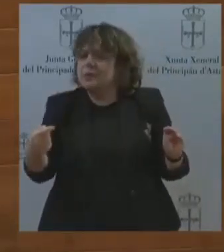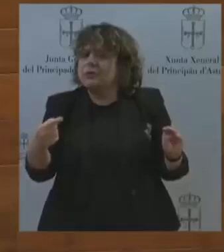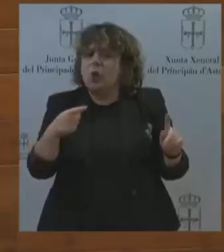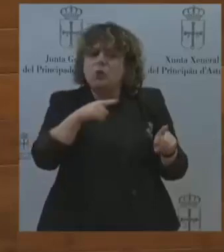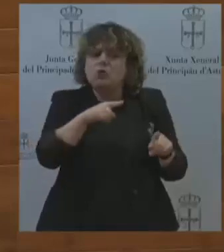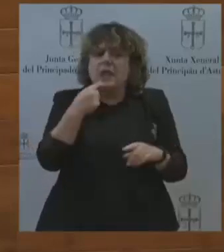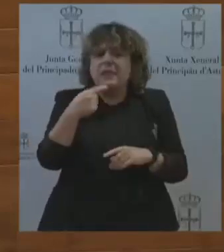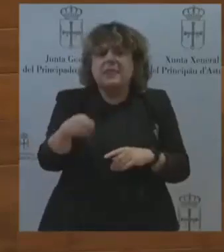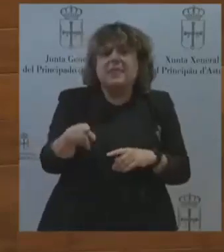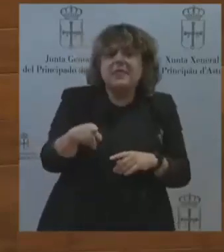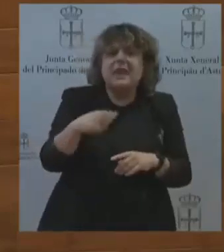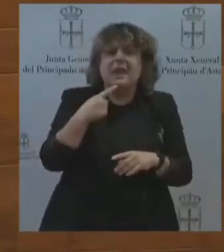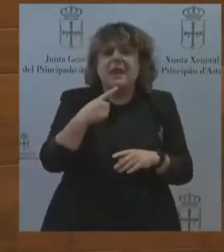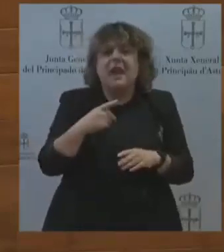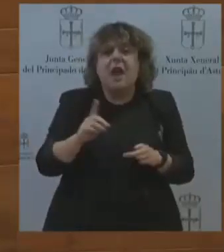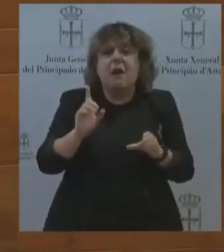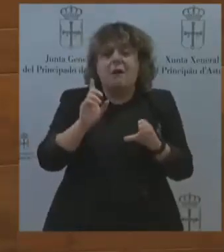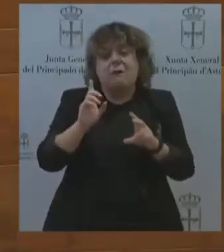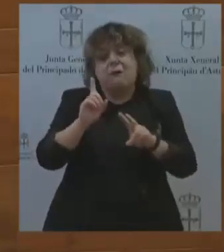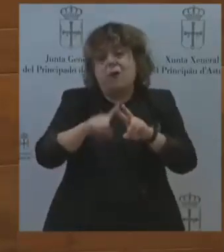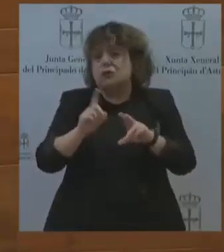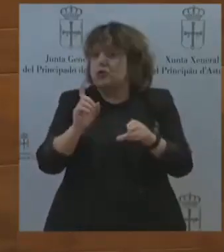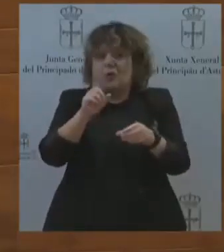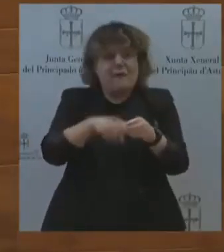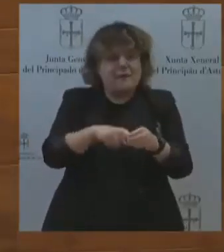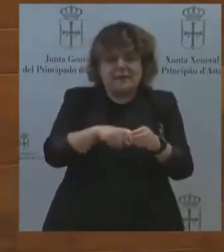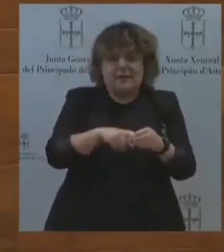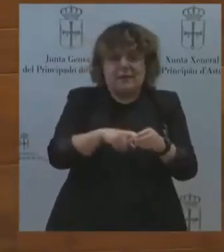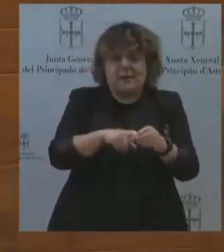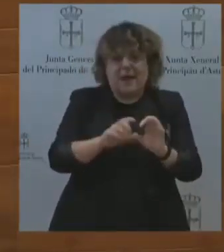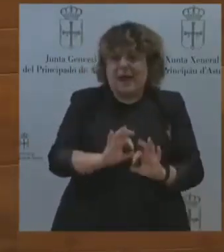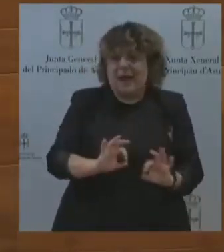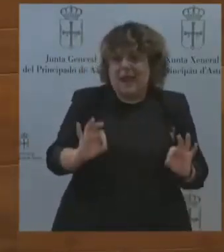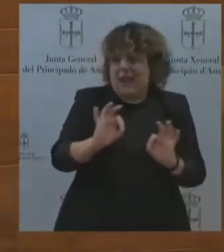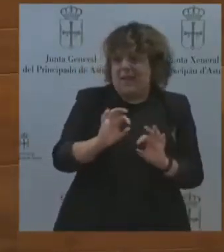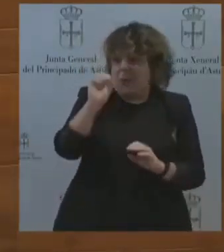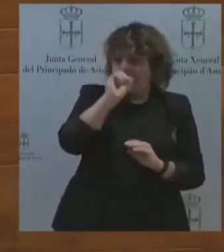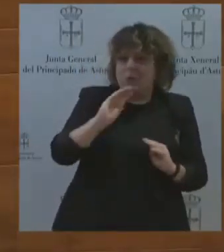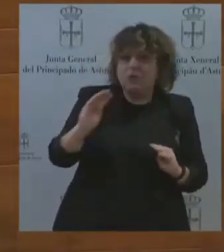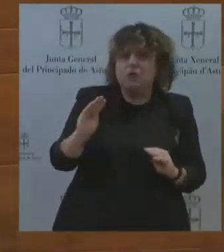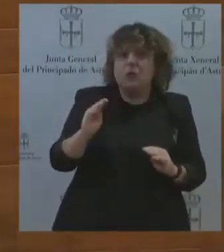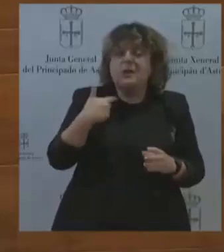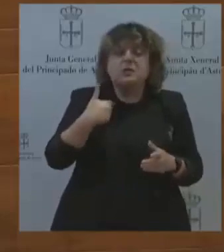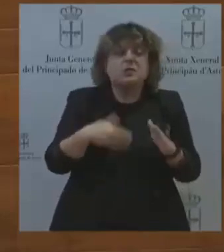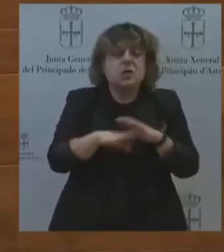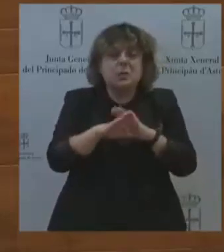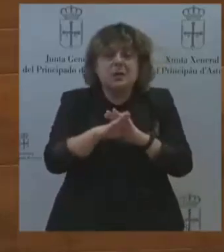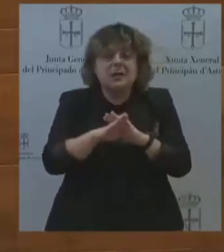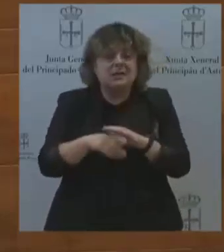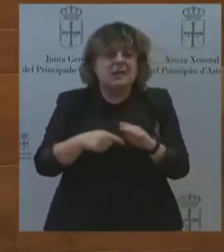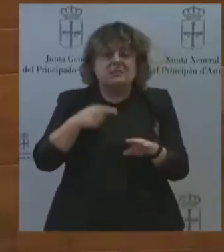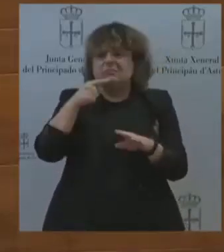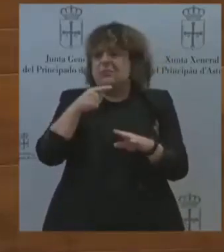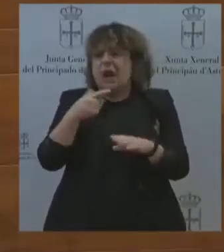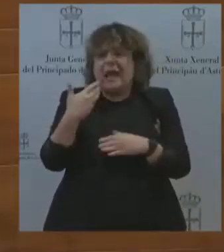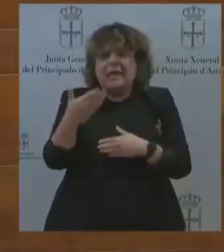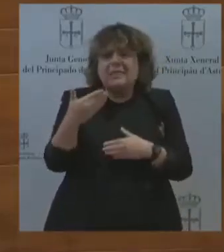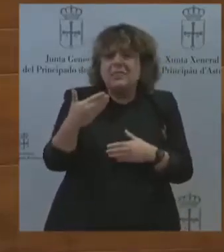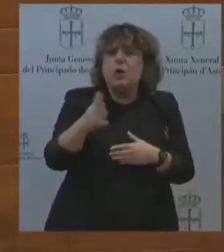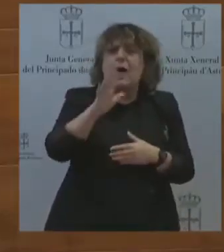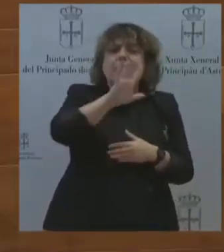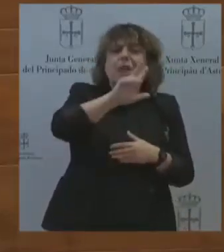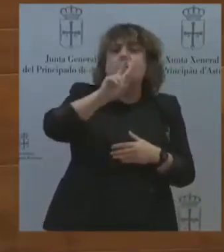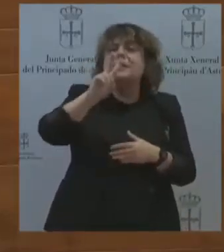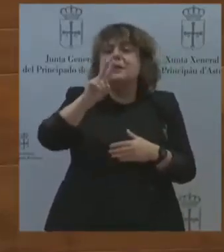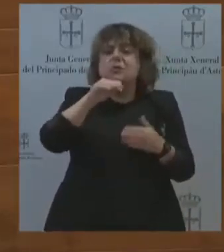caso? ¿Cómo se sostiene esta afirmación si usted ignora y señala a más de 52.000 asturianos por el mero hecho de que piensan diferente